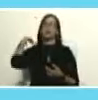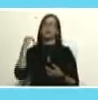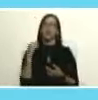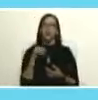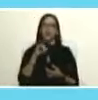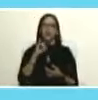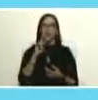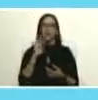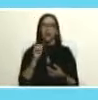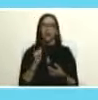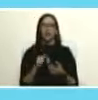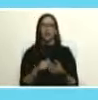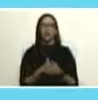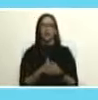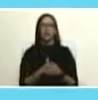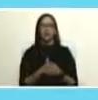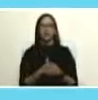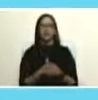protagonista.